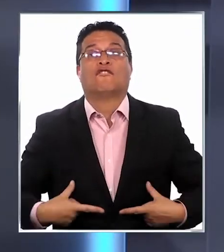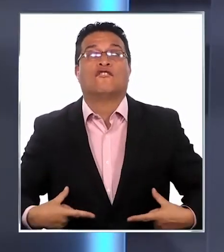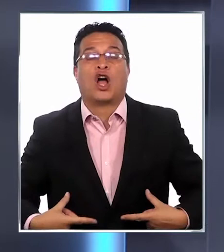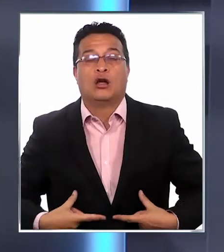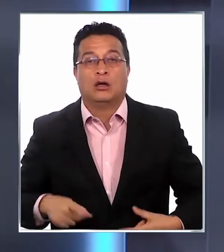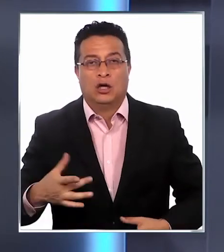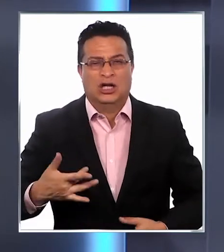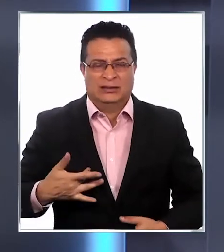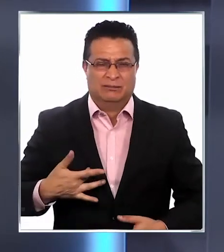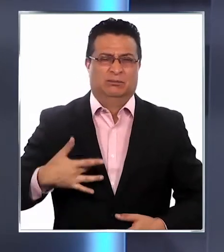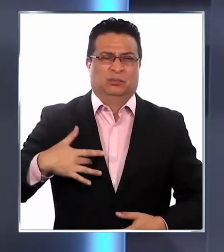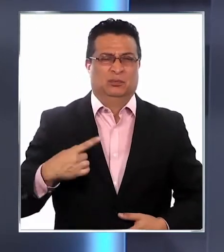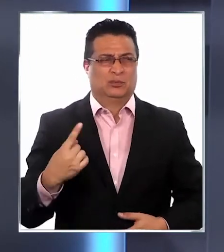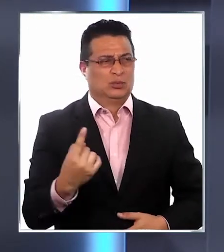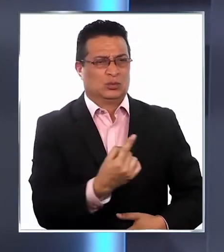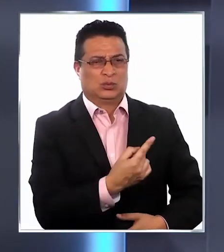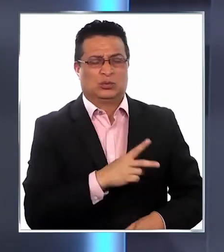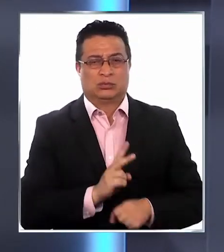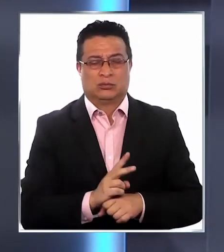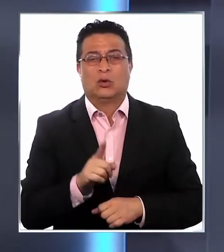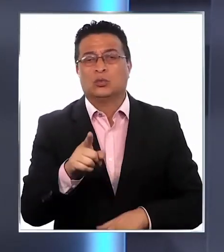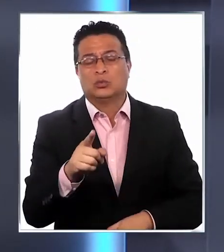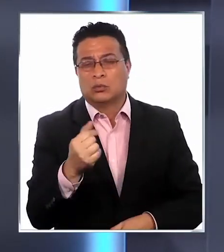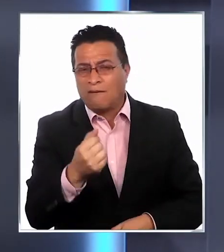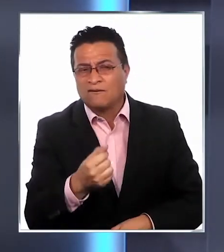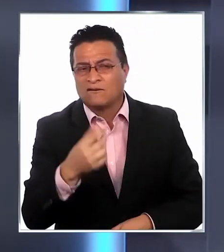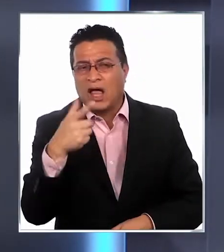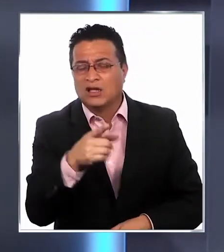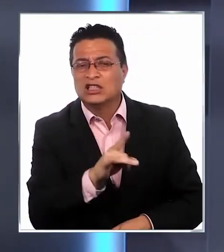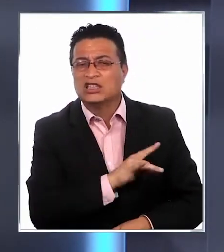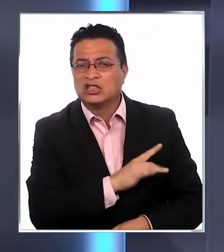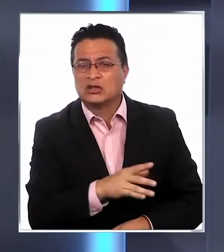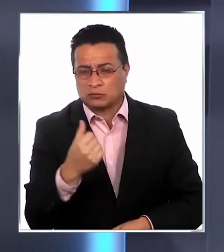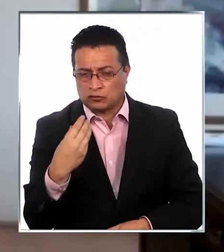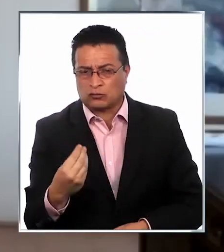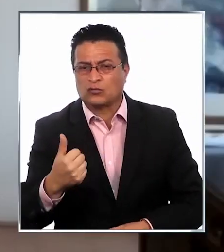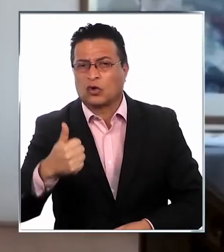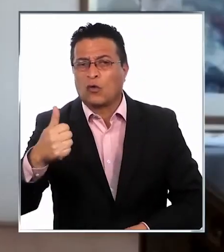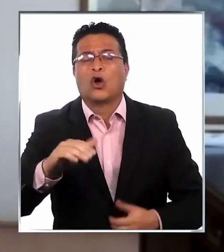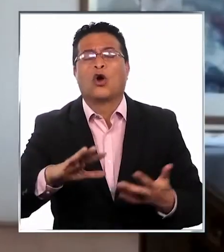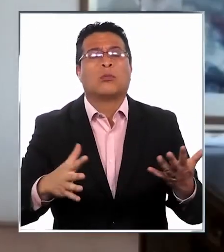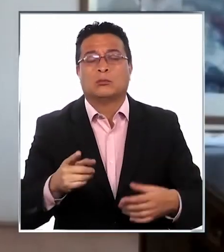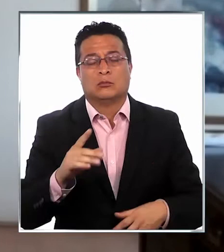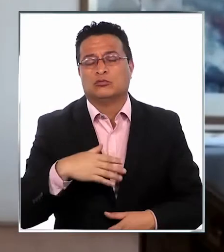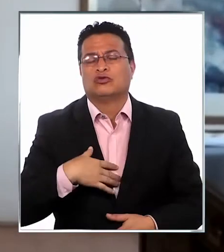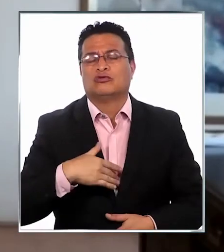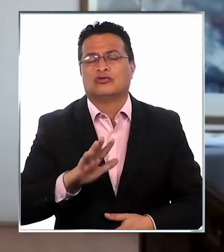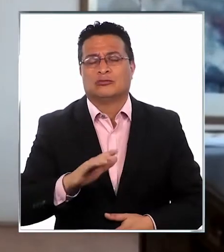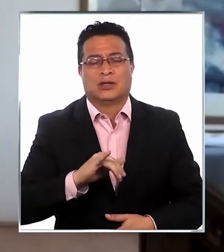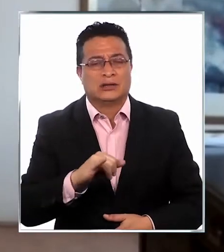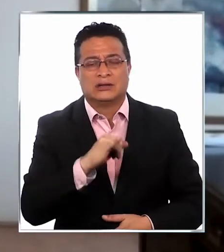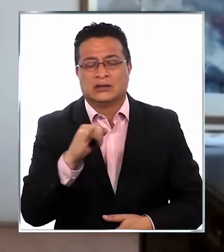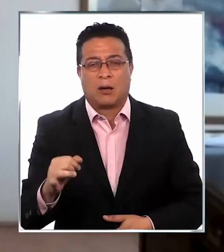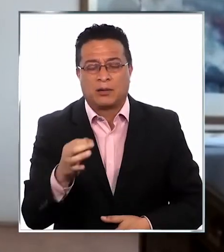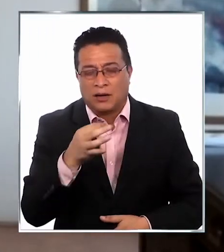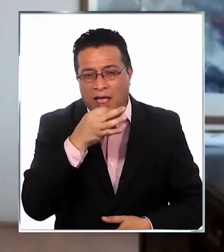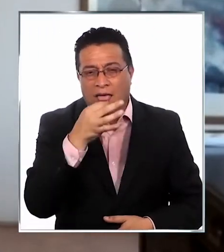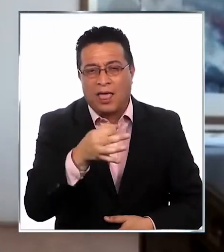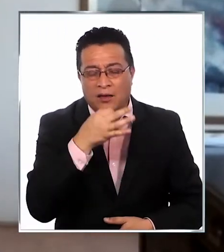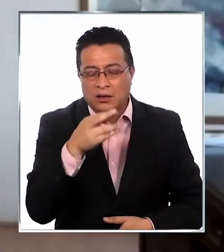eso le dolió a muchos. ¿Cuál es la valoración que hace usted de los profesores en Chile en un año tan difícil? Yo lo he dicho siempre, lo reitero